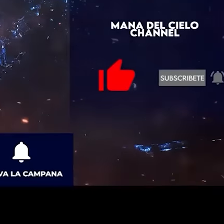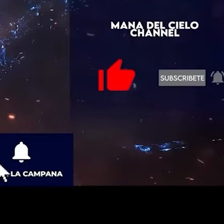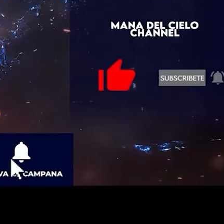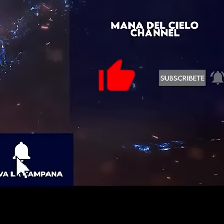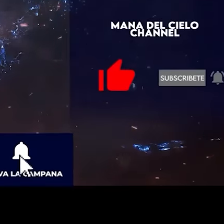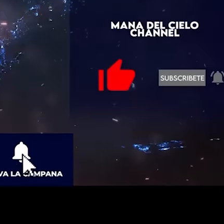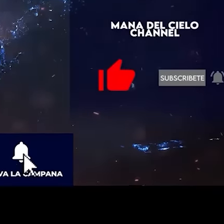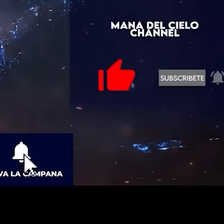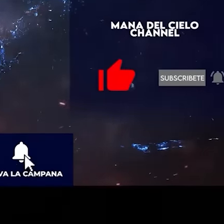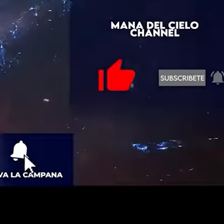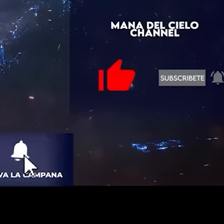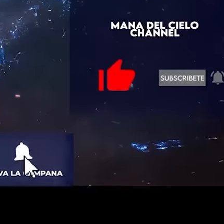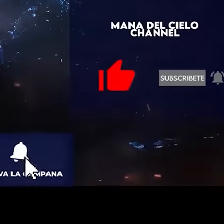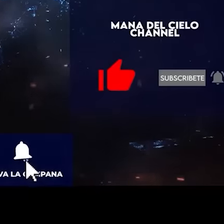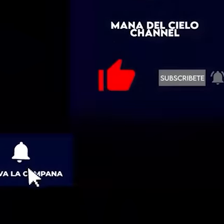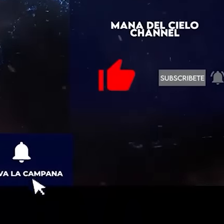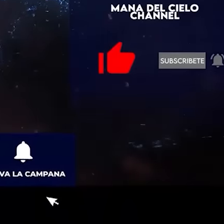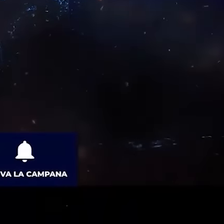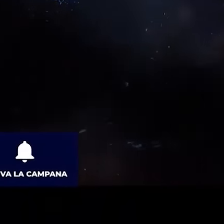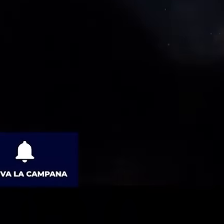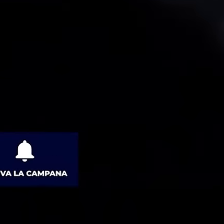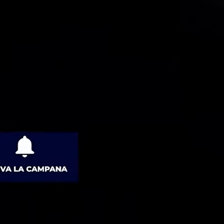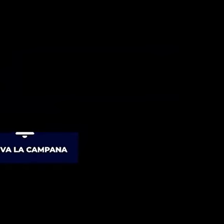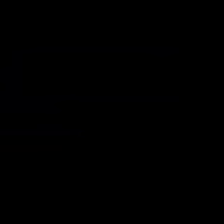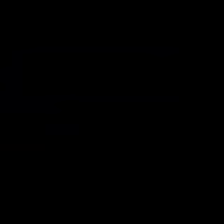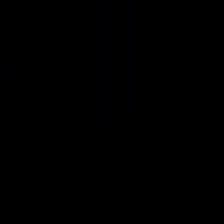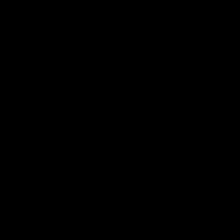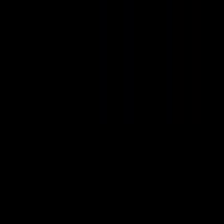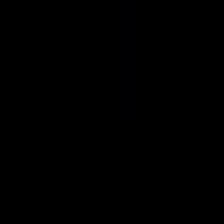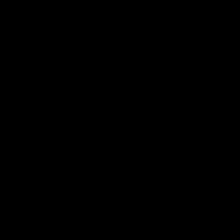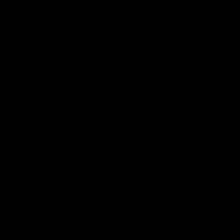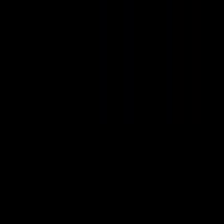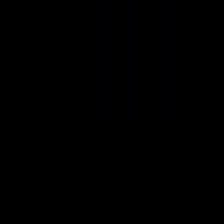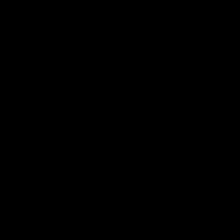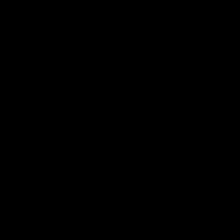Bendiciones para todos en el nombre del Señor Jesucristo. Bendiciones.